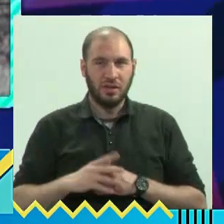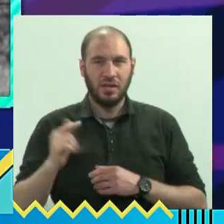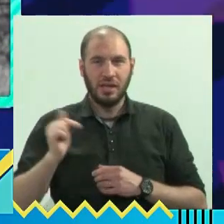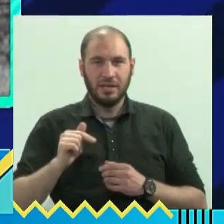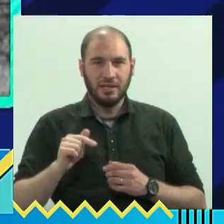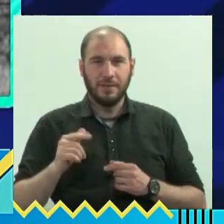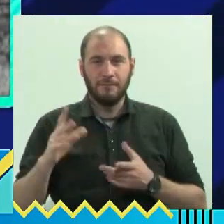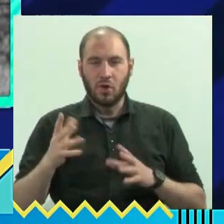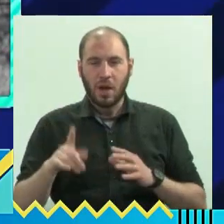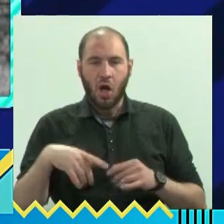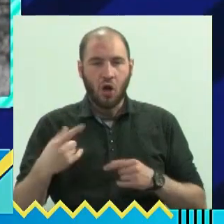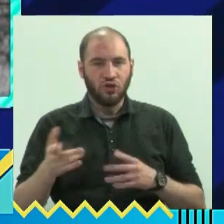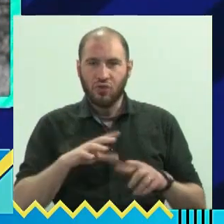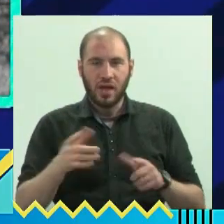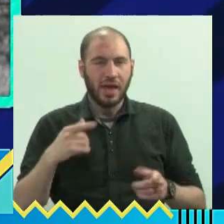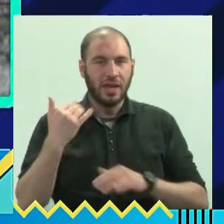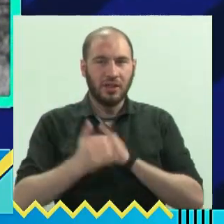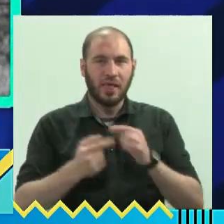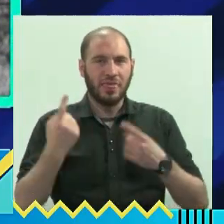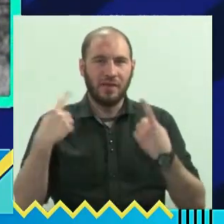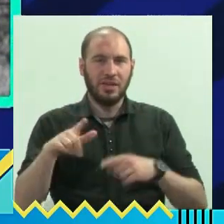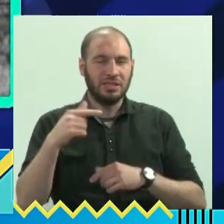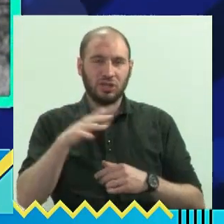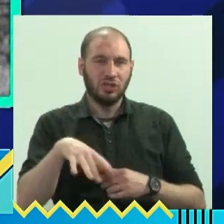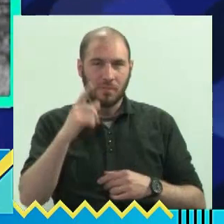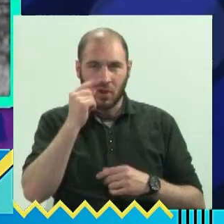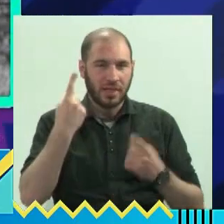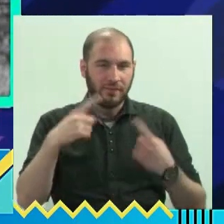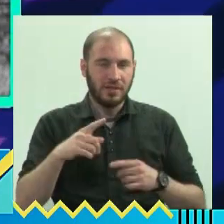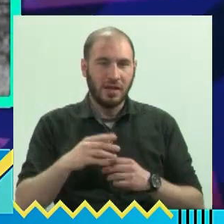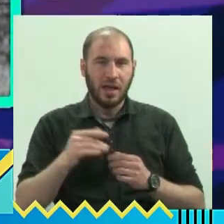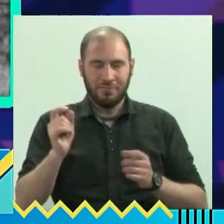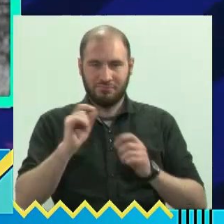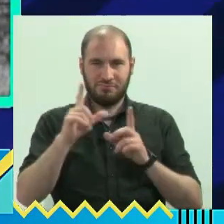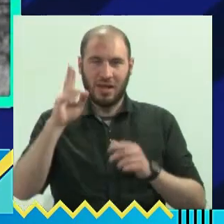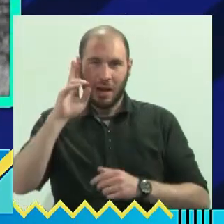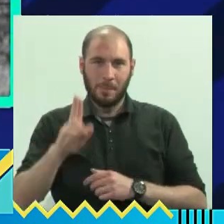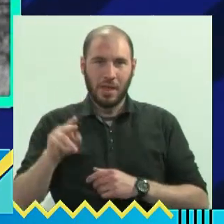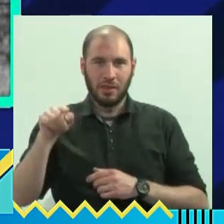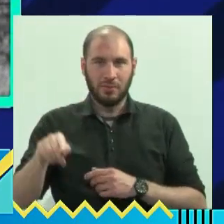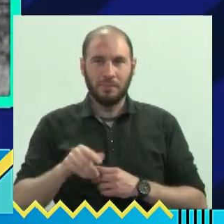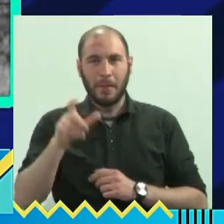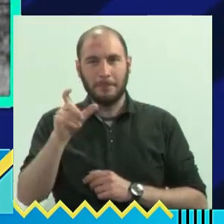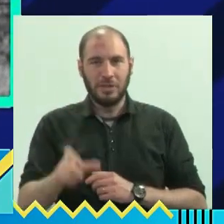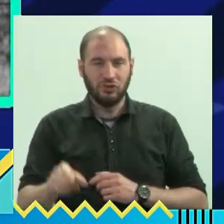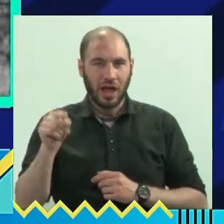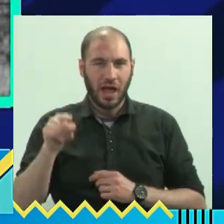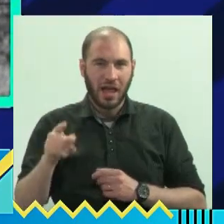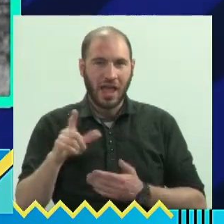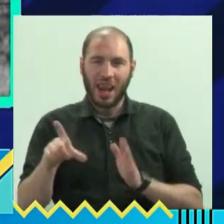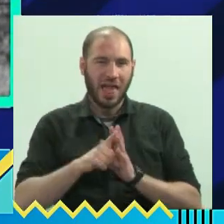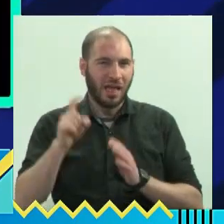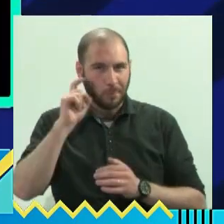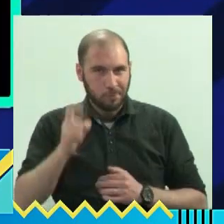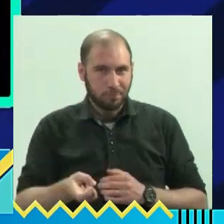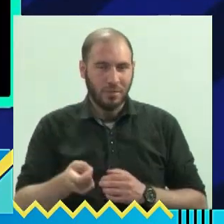otros canales orgánicos para expresar la disidencia social y política, la admiración a estos personajes que están fuera de la ley, de